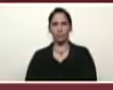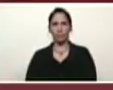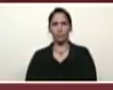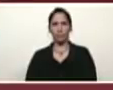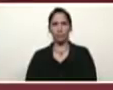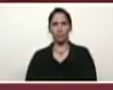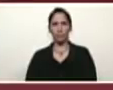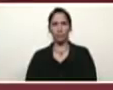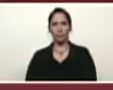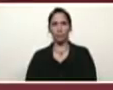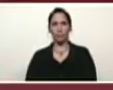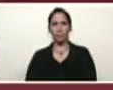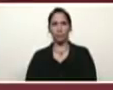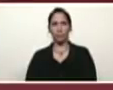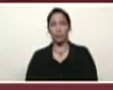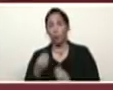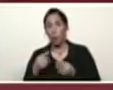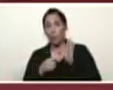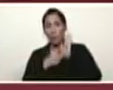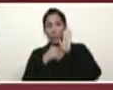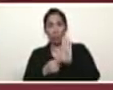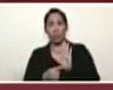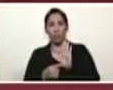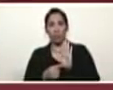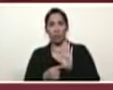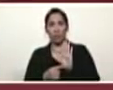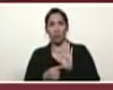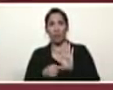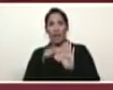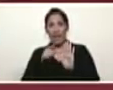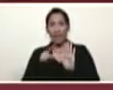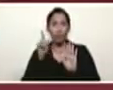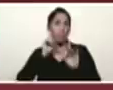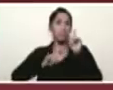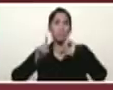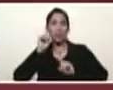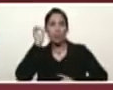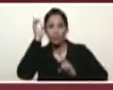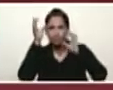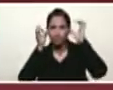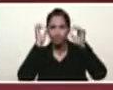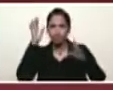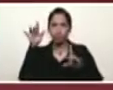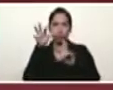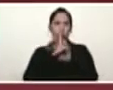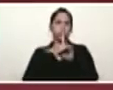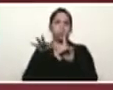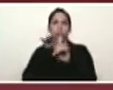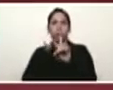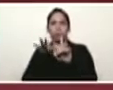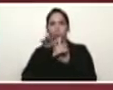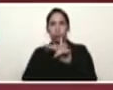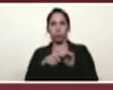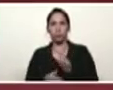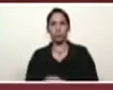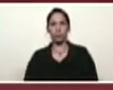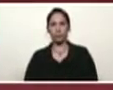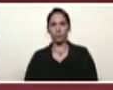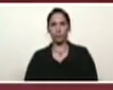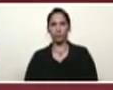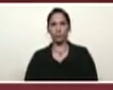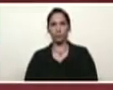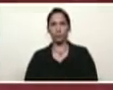Ah, como se demostró que eso era una vulgar mentira, una vulgar manipulación